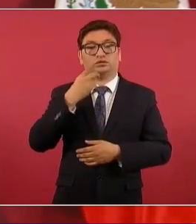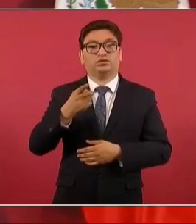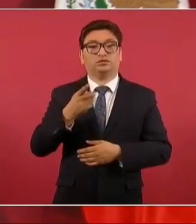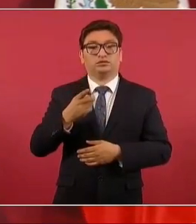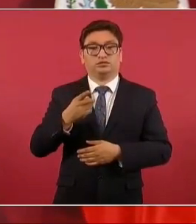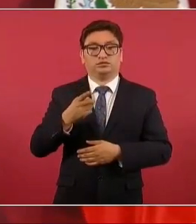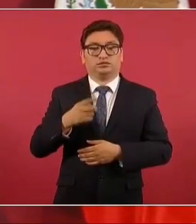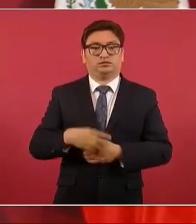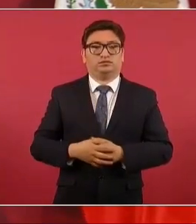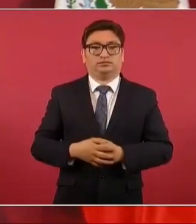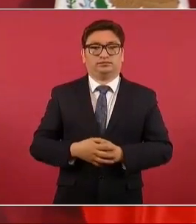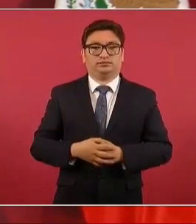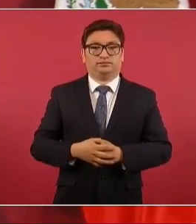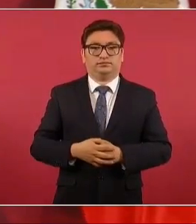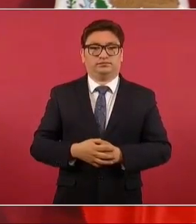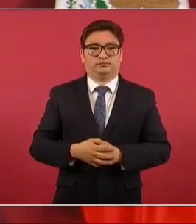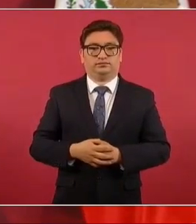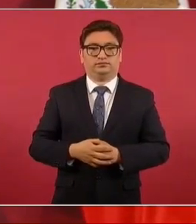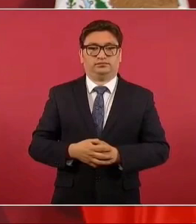humano